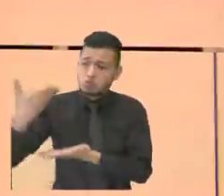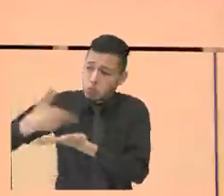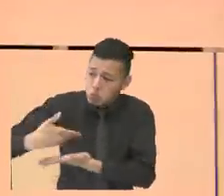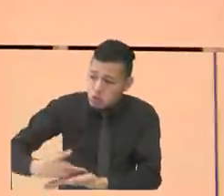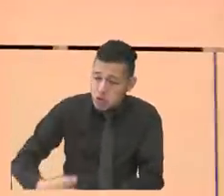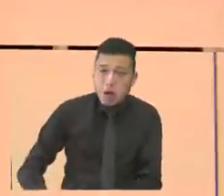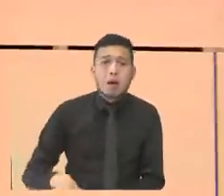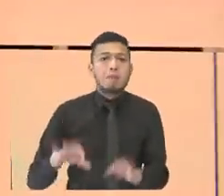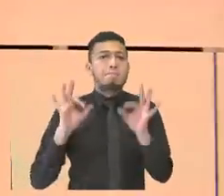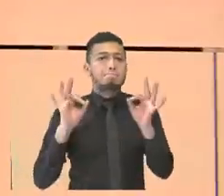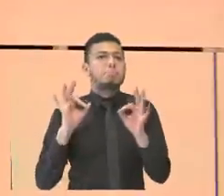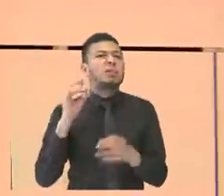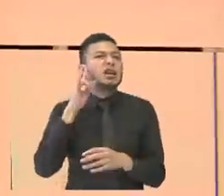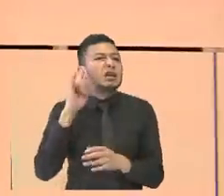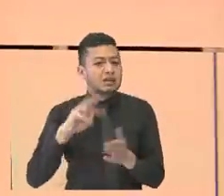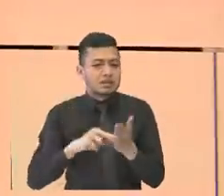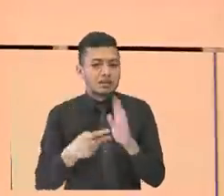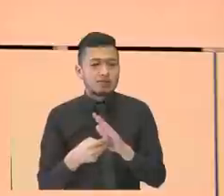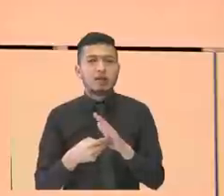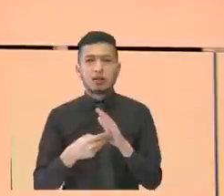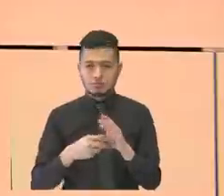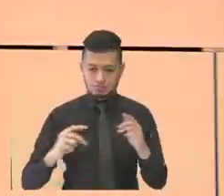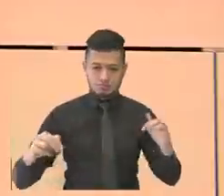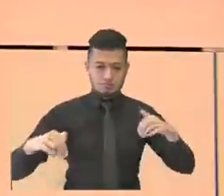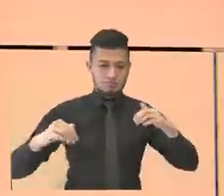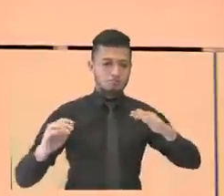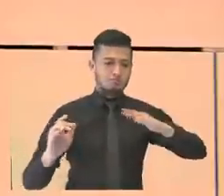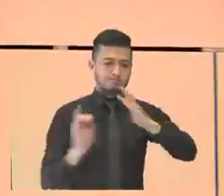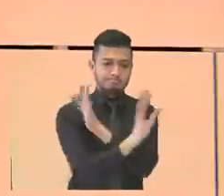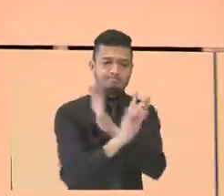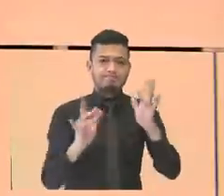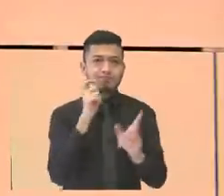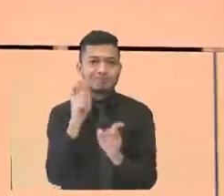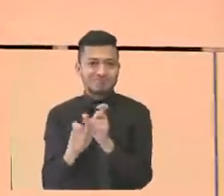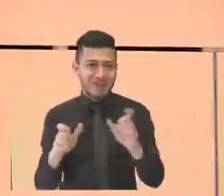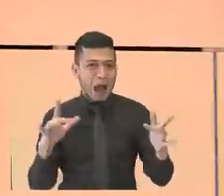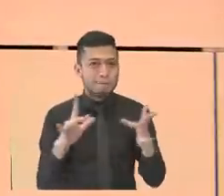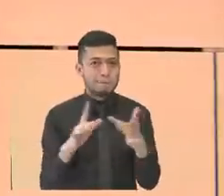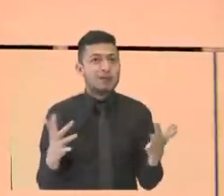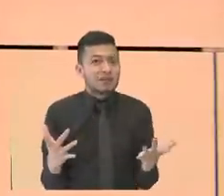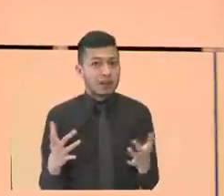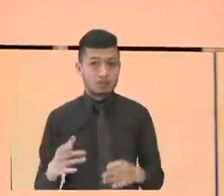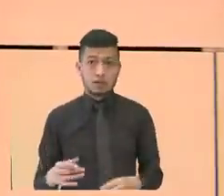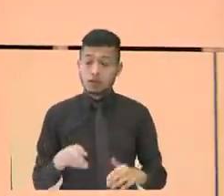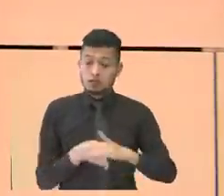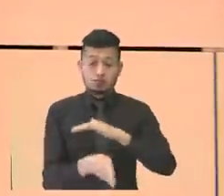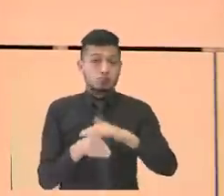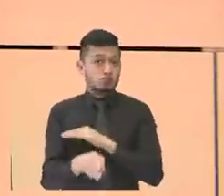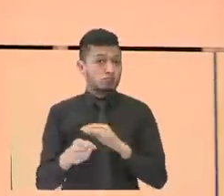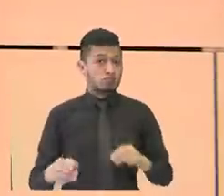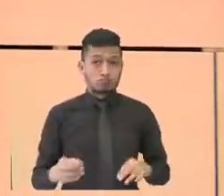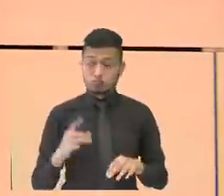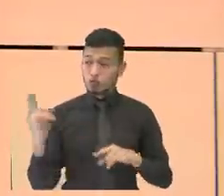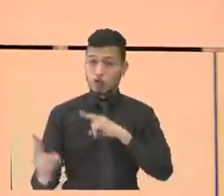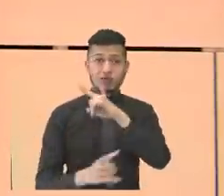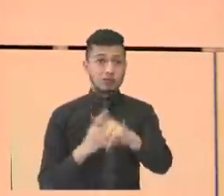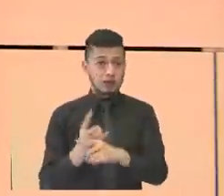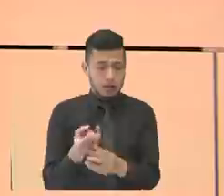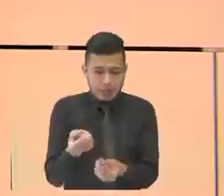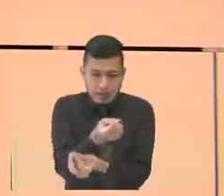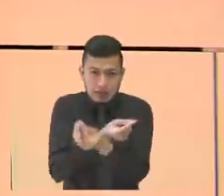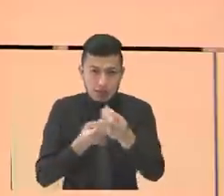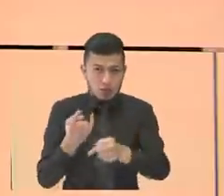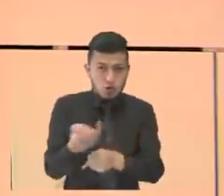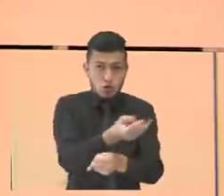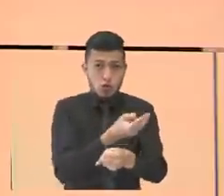por un corredor a escala humana. Con accesibilidad universal, evidentemente, donde todas las formas, todo el espacio y el diseño urbano